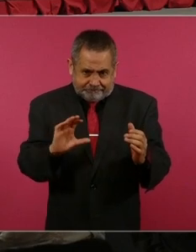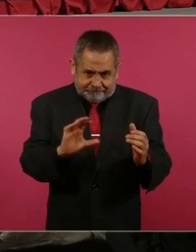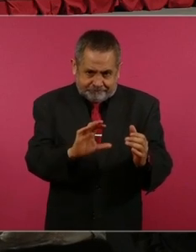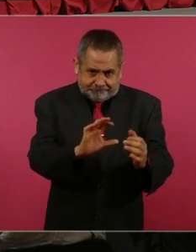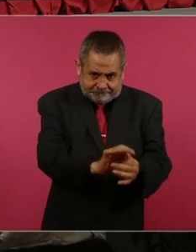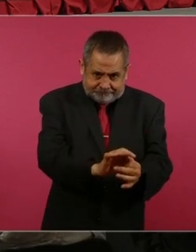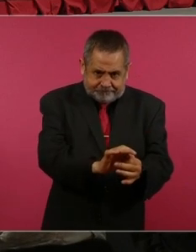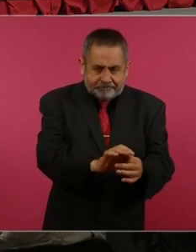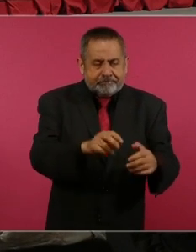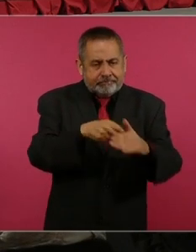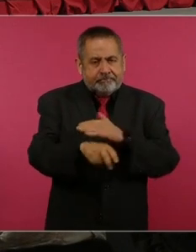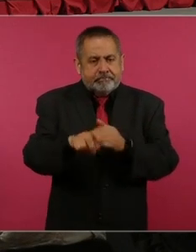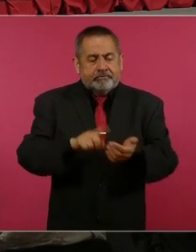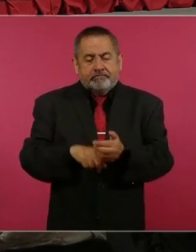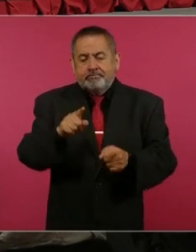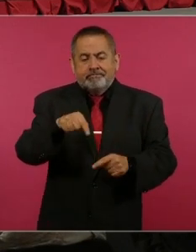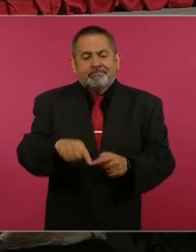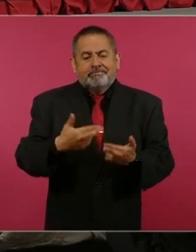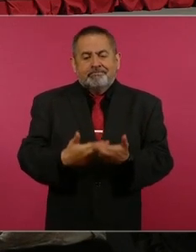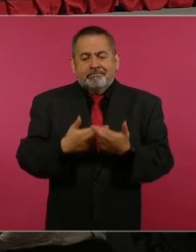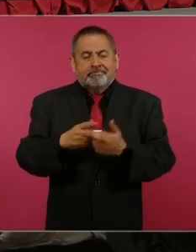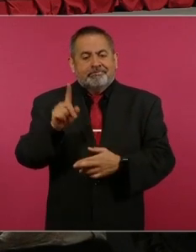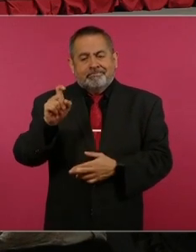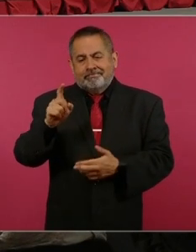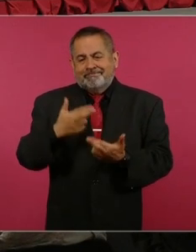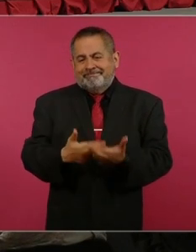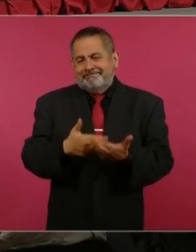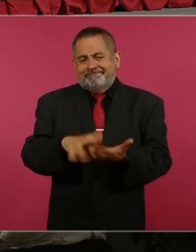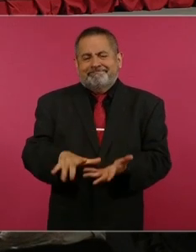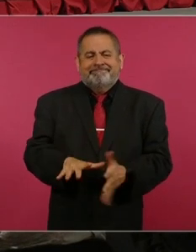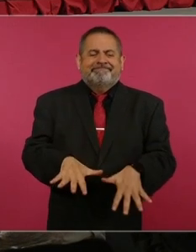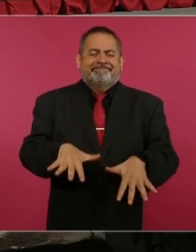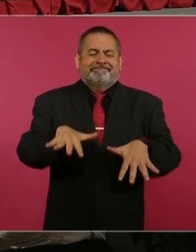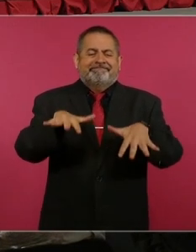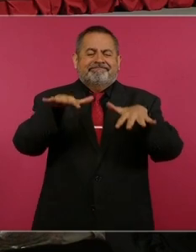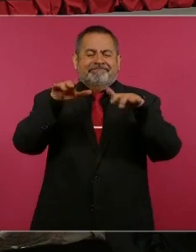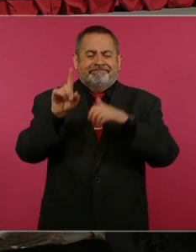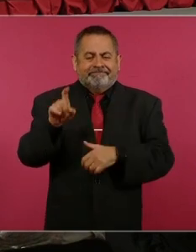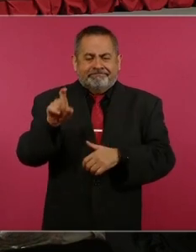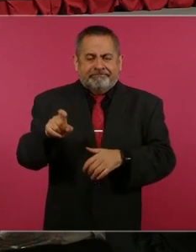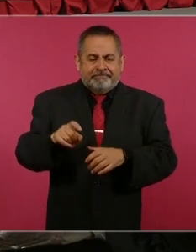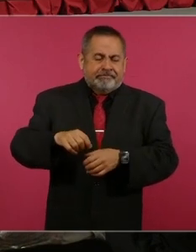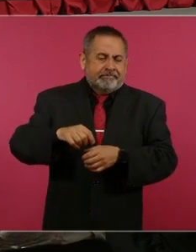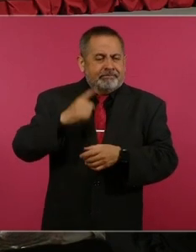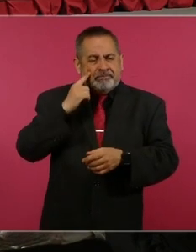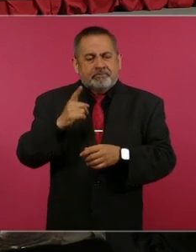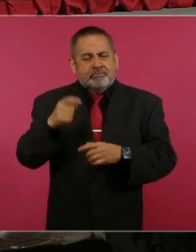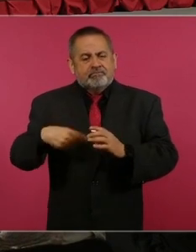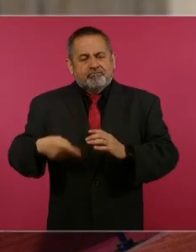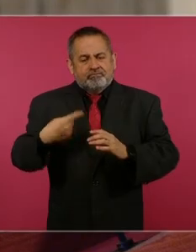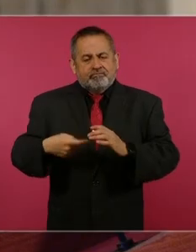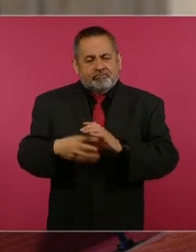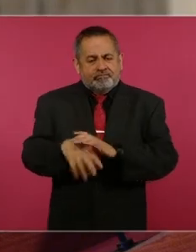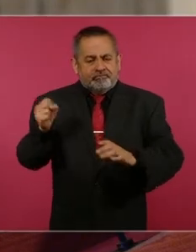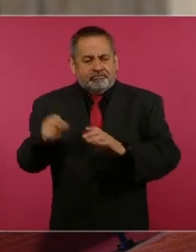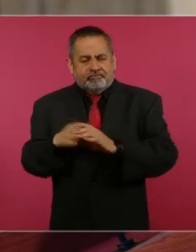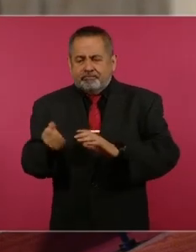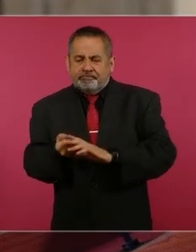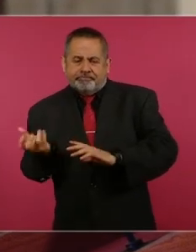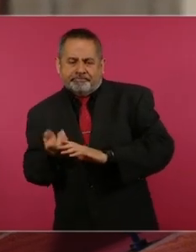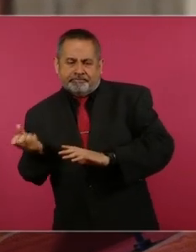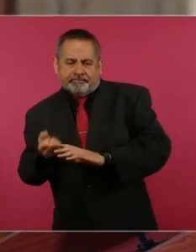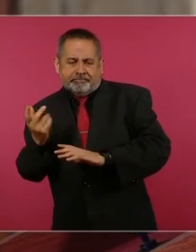variables muy importantes: el agua, porque son minas inundadas que las estamos sacando y bombeando permanentemente 24/7,